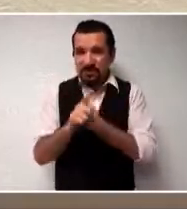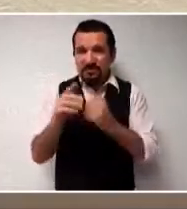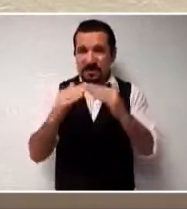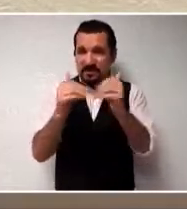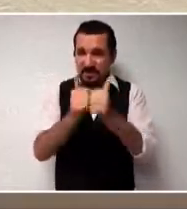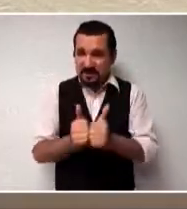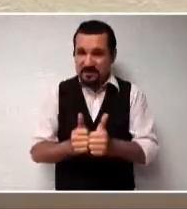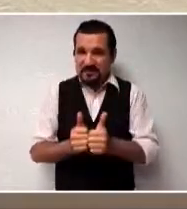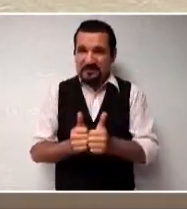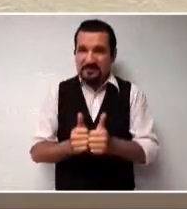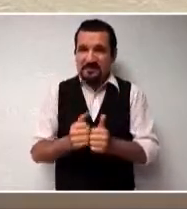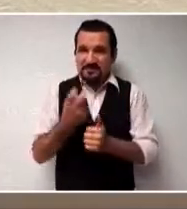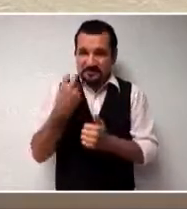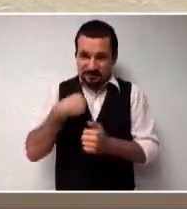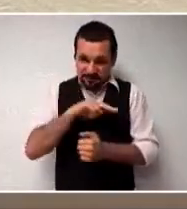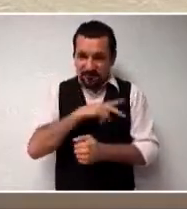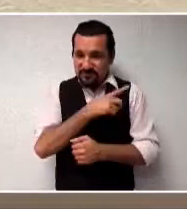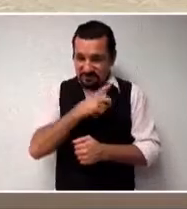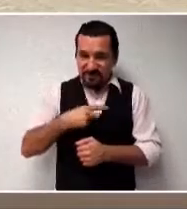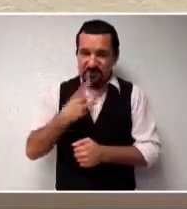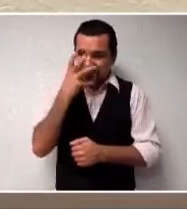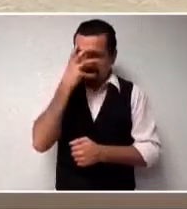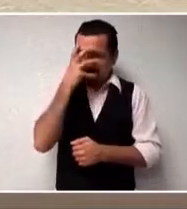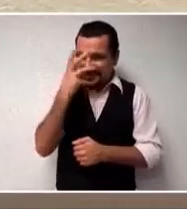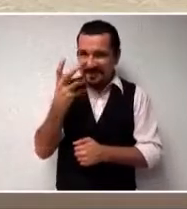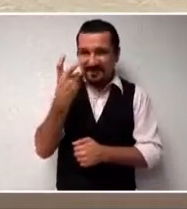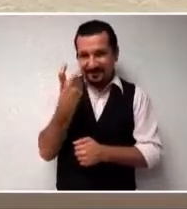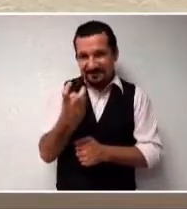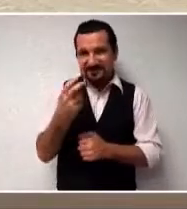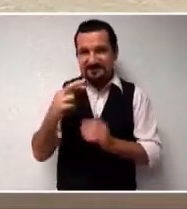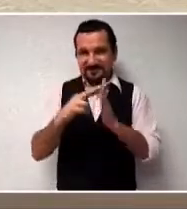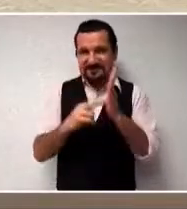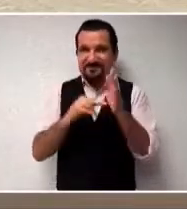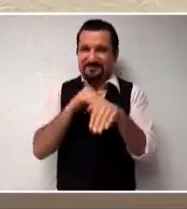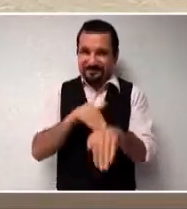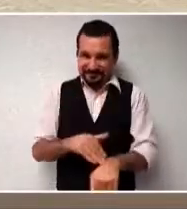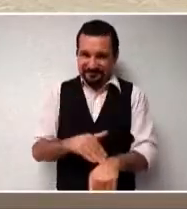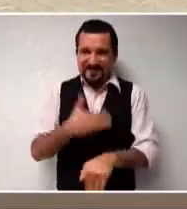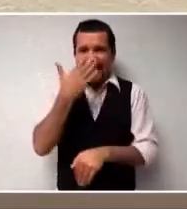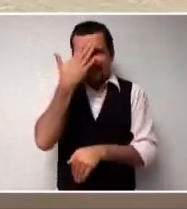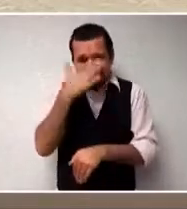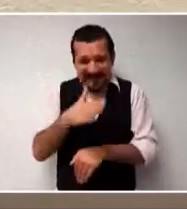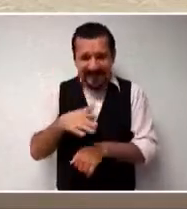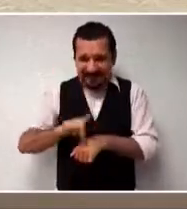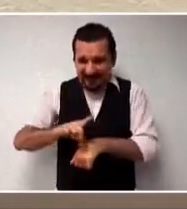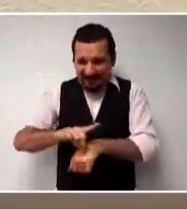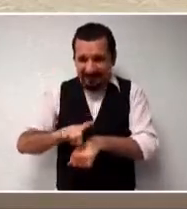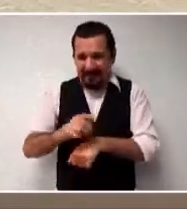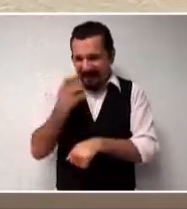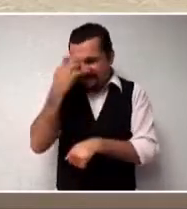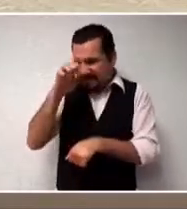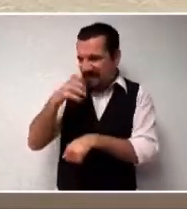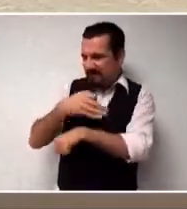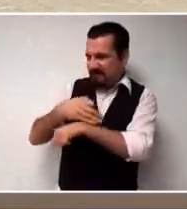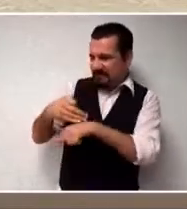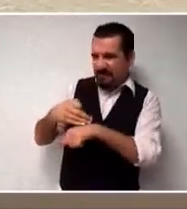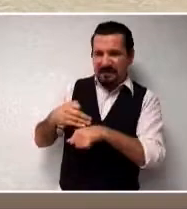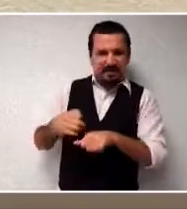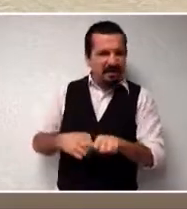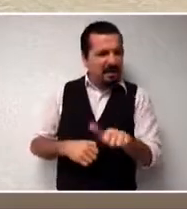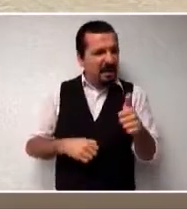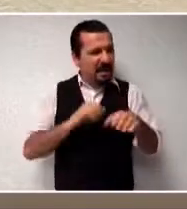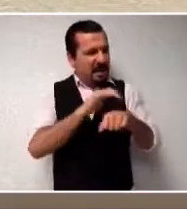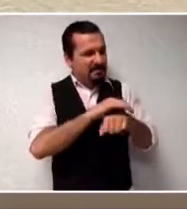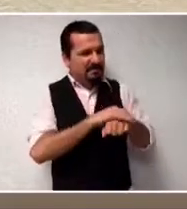tomándonos esto en serio sé que en estos días extrañamos a nuestros familiares a